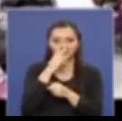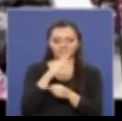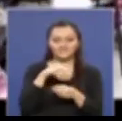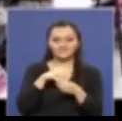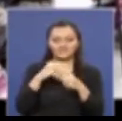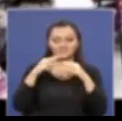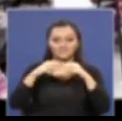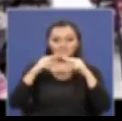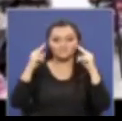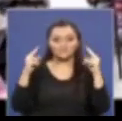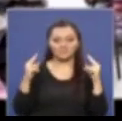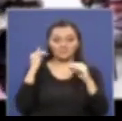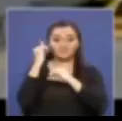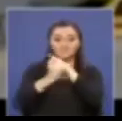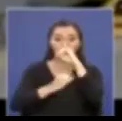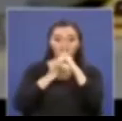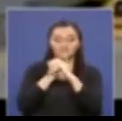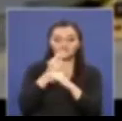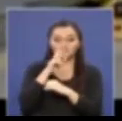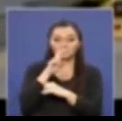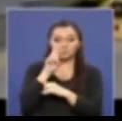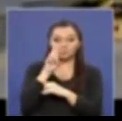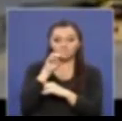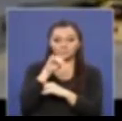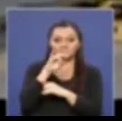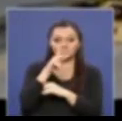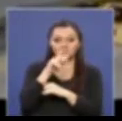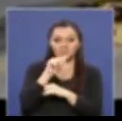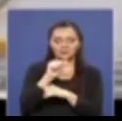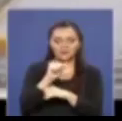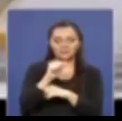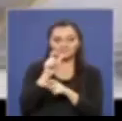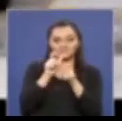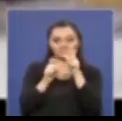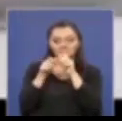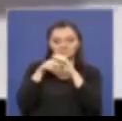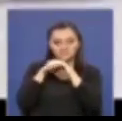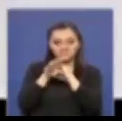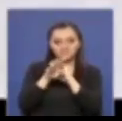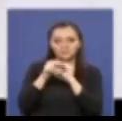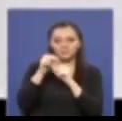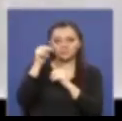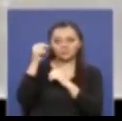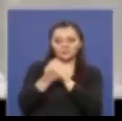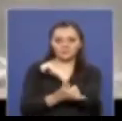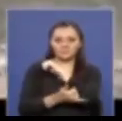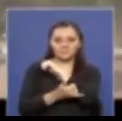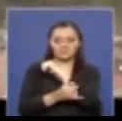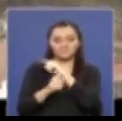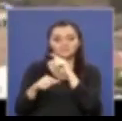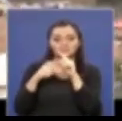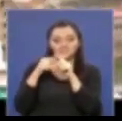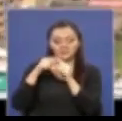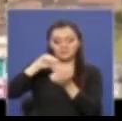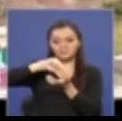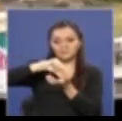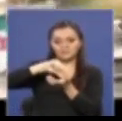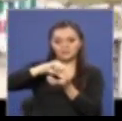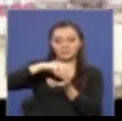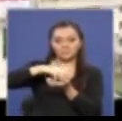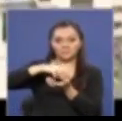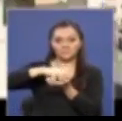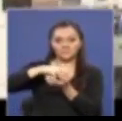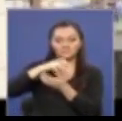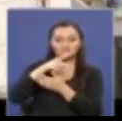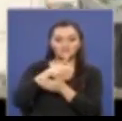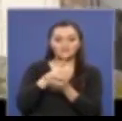puente internacional Rumichaca, recibe a los turistas que ingresan por el norte del país. Es además la capital de provincia